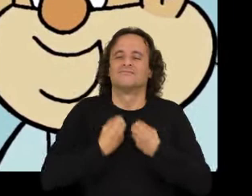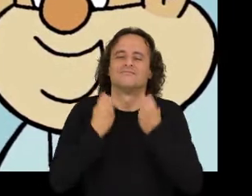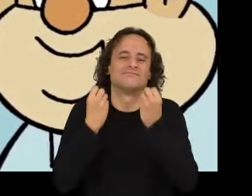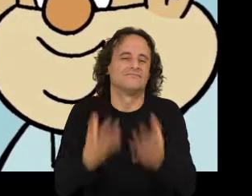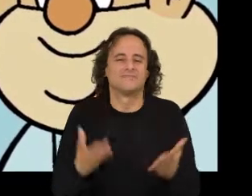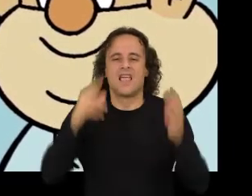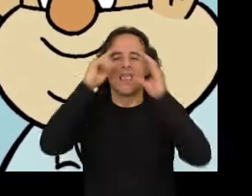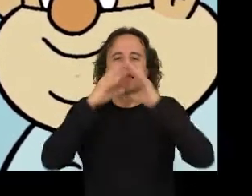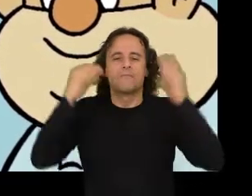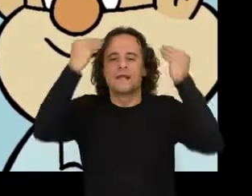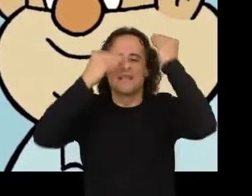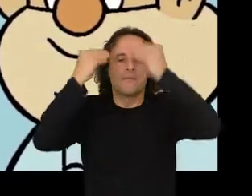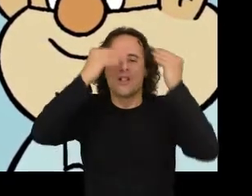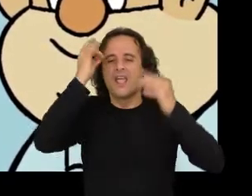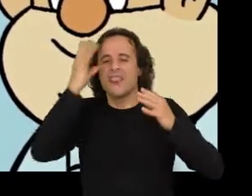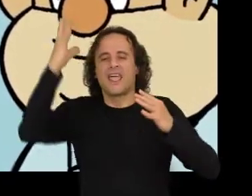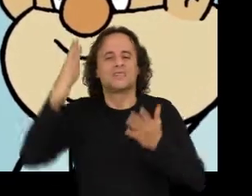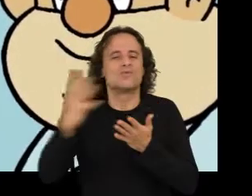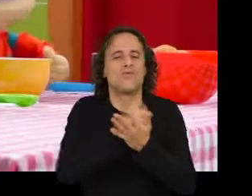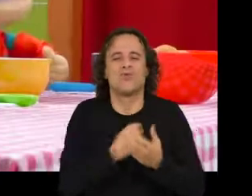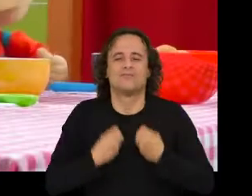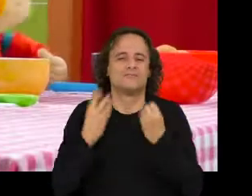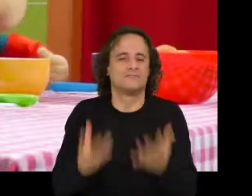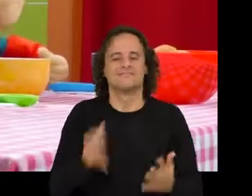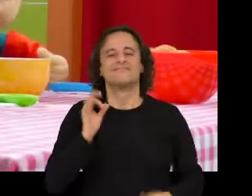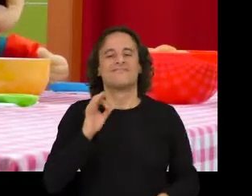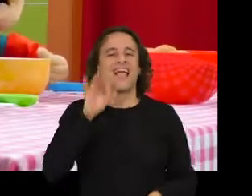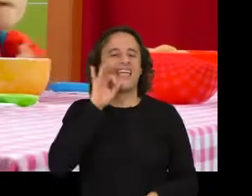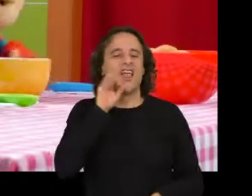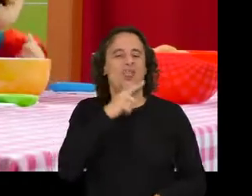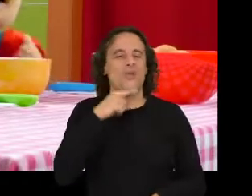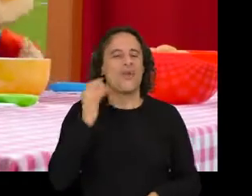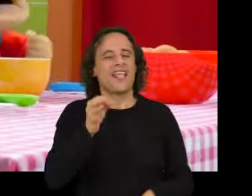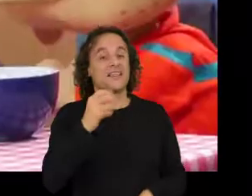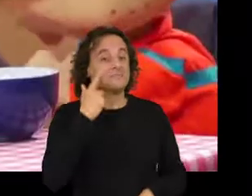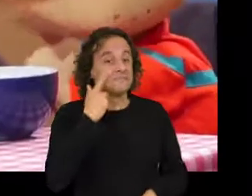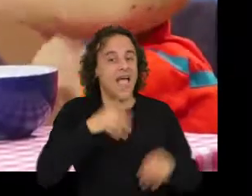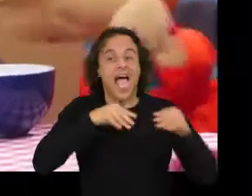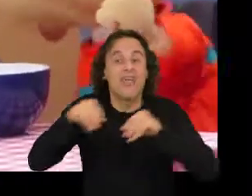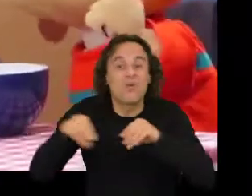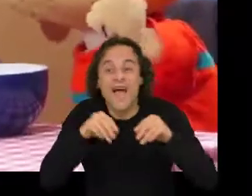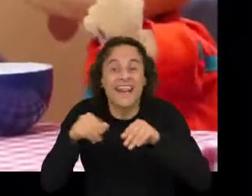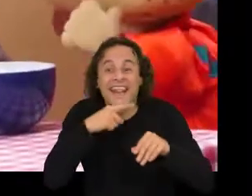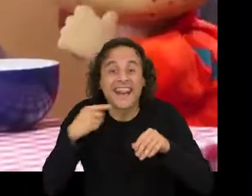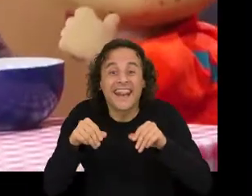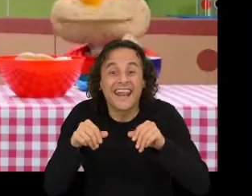los pensamientos y todas las ideas. Sí, o galego es muy doce. Escoitade.